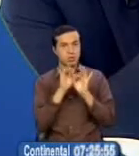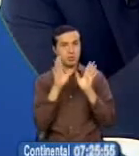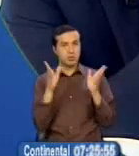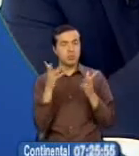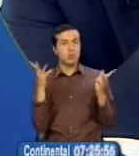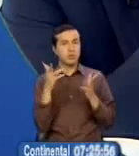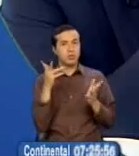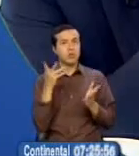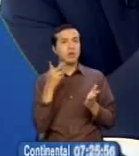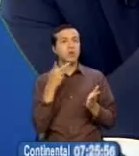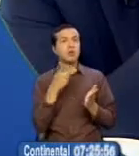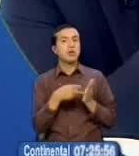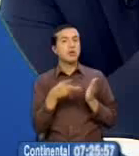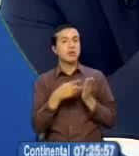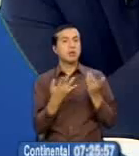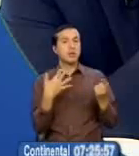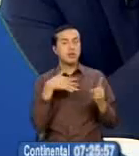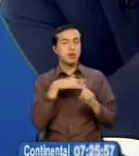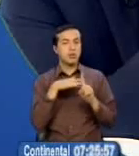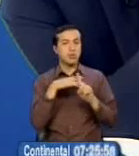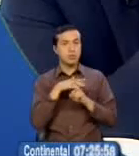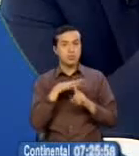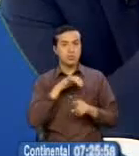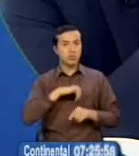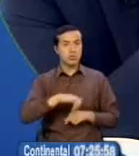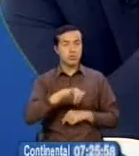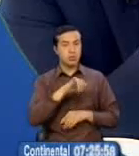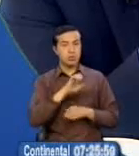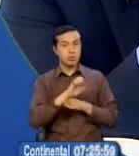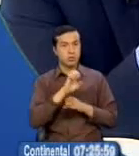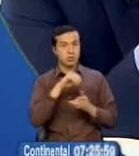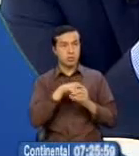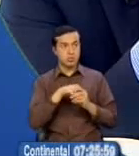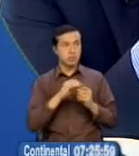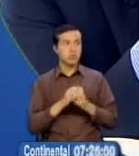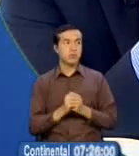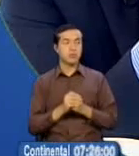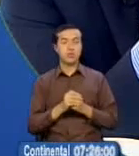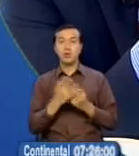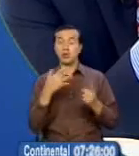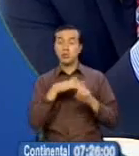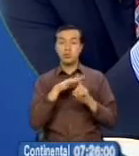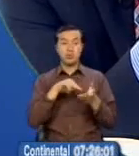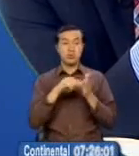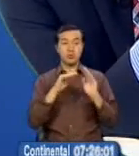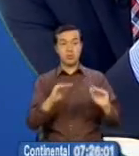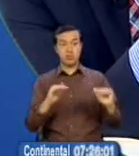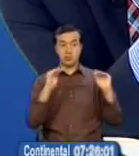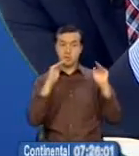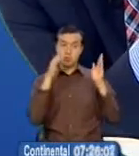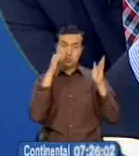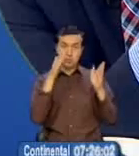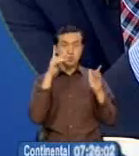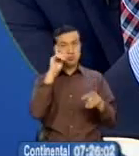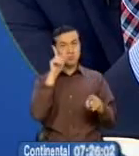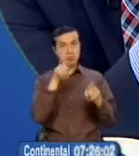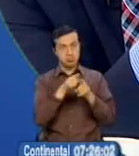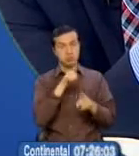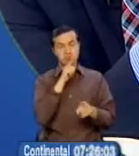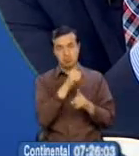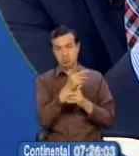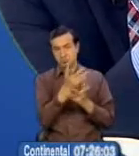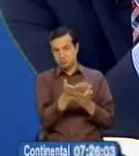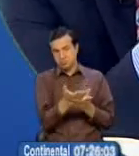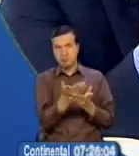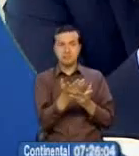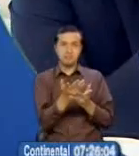qué es lo que significa la inclusión y la democracia dentro del Ecuador. Okay. Pero la inclusión no solo pasa por la visibilización, que estoy de acuerdo con usted en